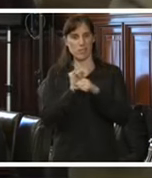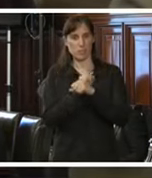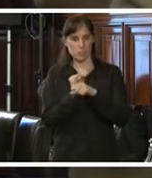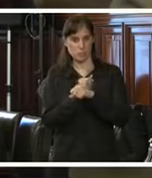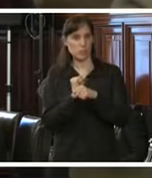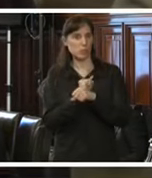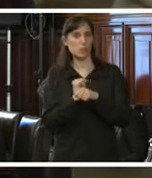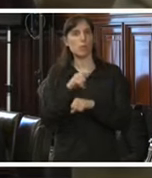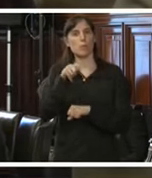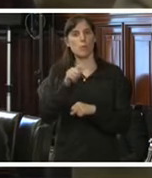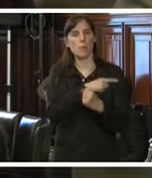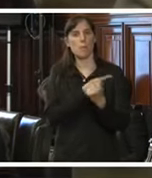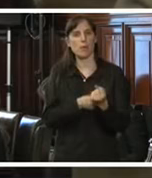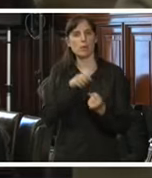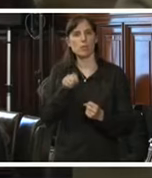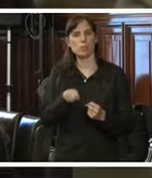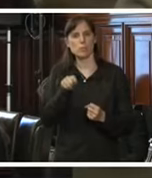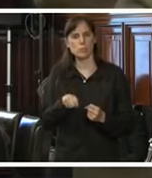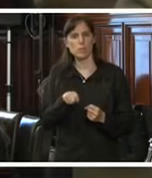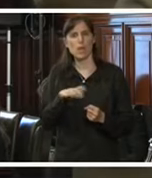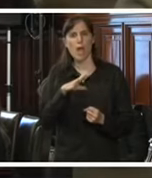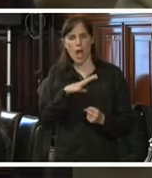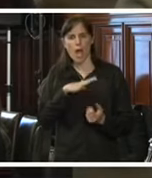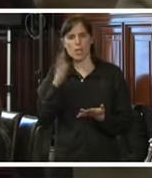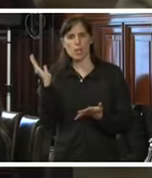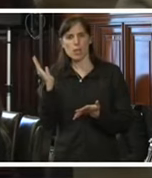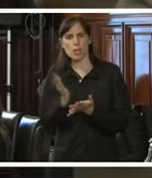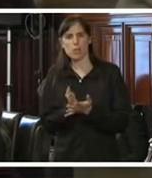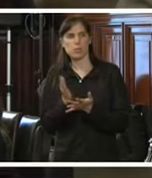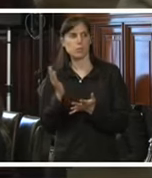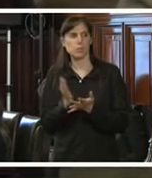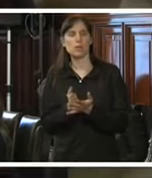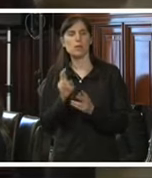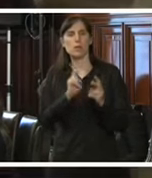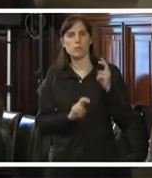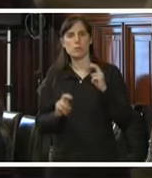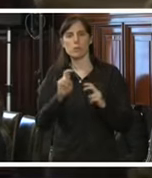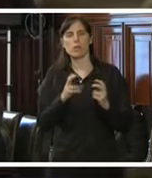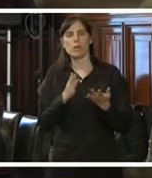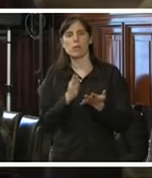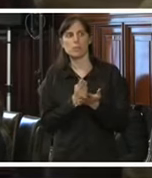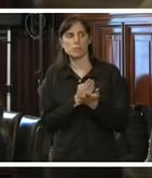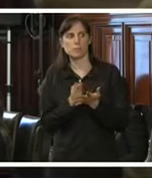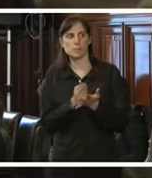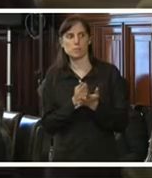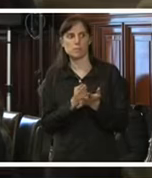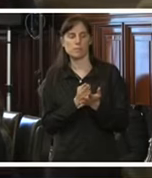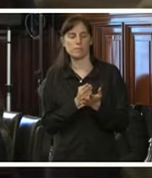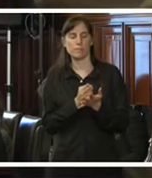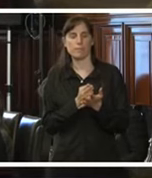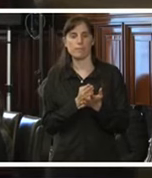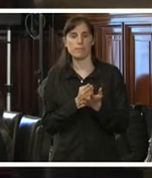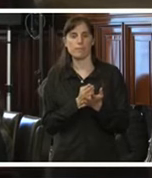la Magistratura, someten a procesos disciplinarios que puedan acarrear la remoción de funcionarios que aplican las reglas del debido